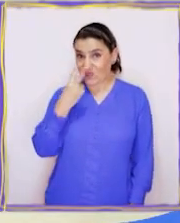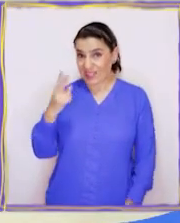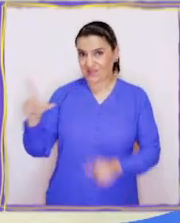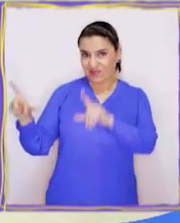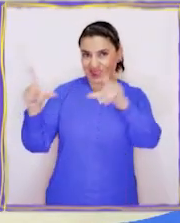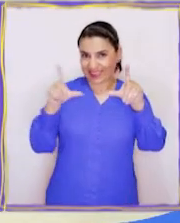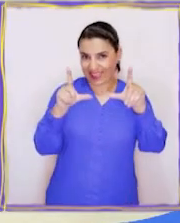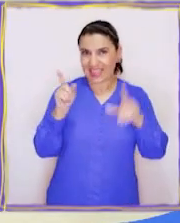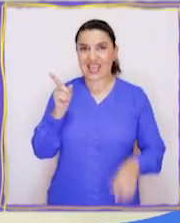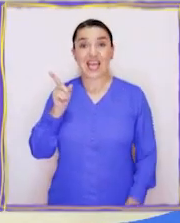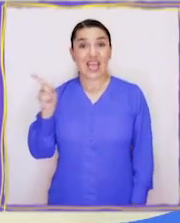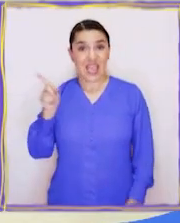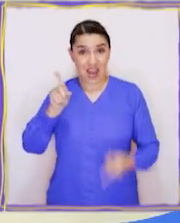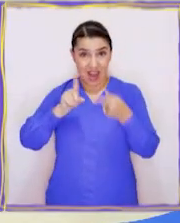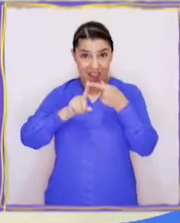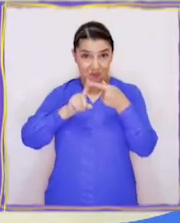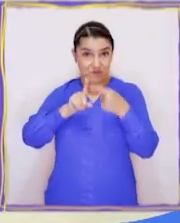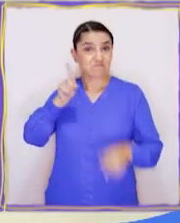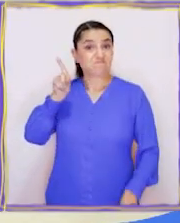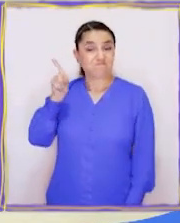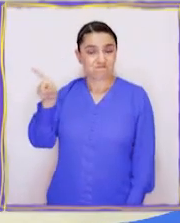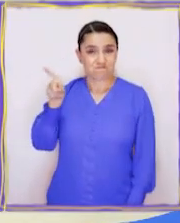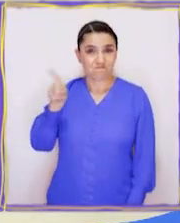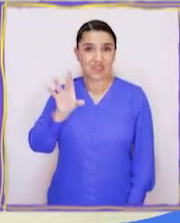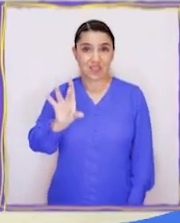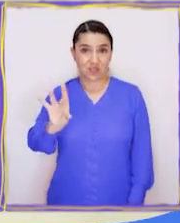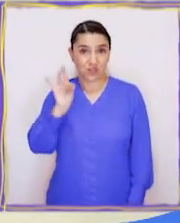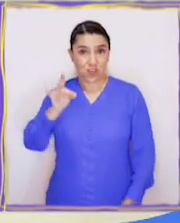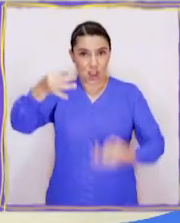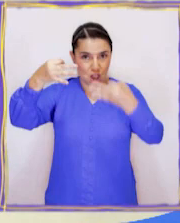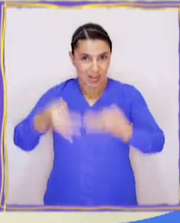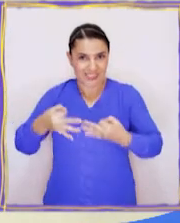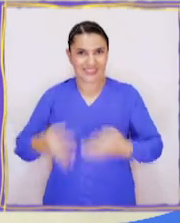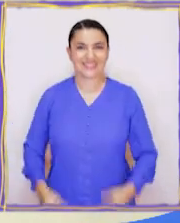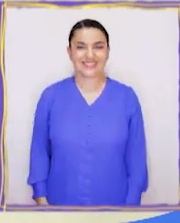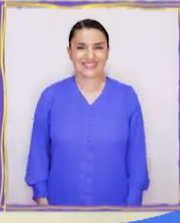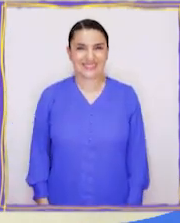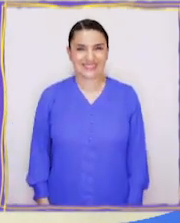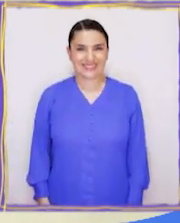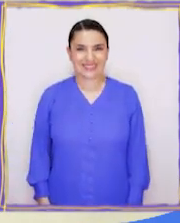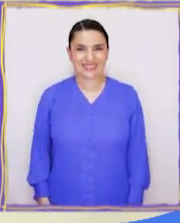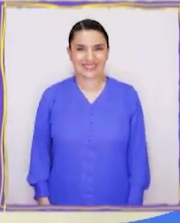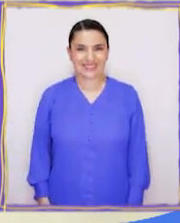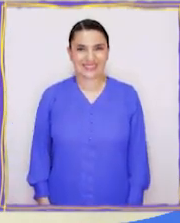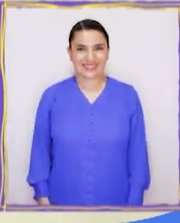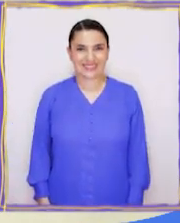en tu pantalla e indica con tu lápiz mágico la alternativa que crees que es correcta.